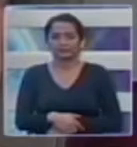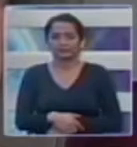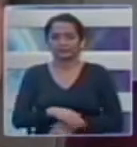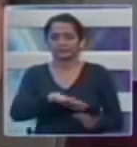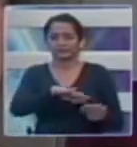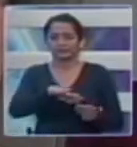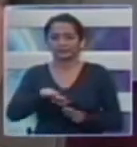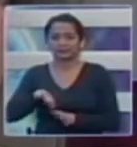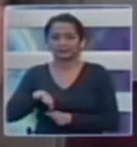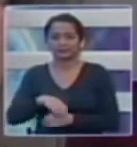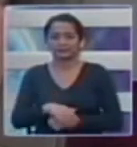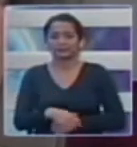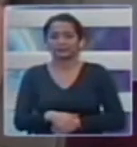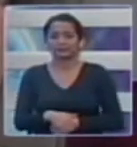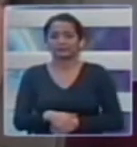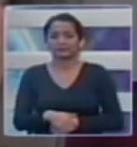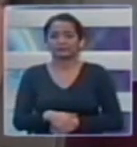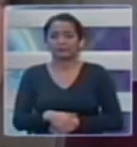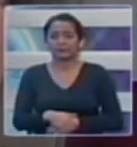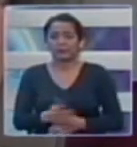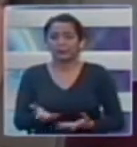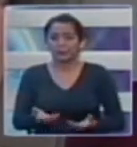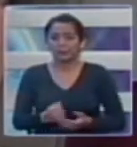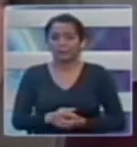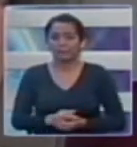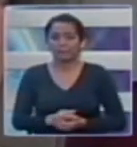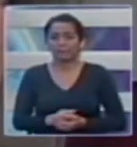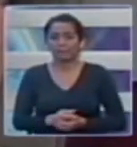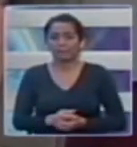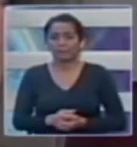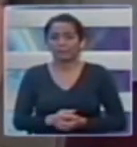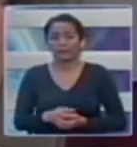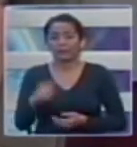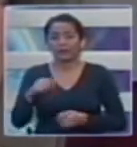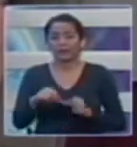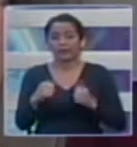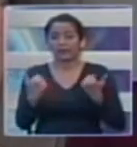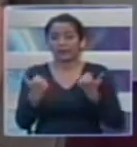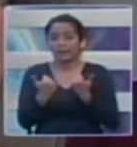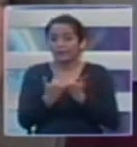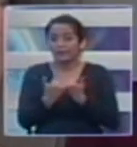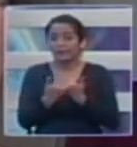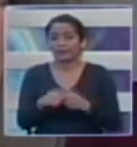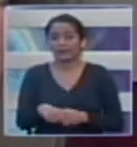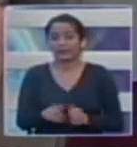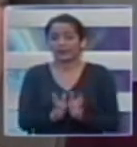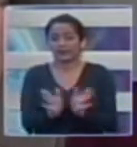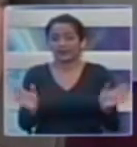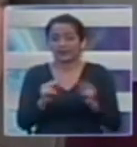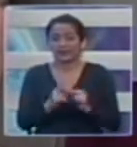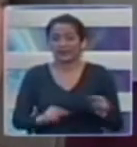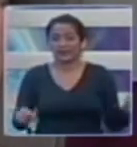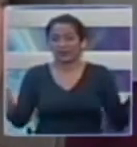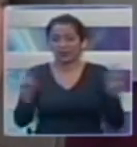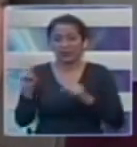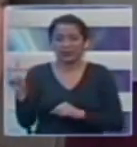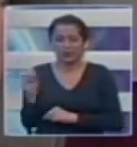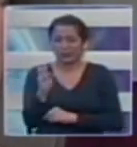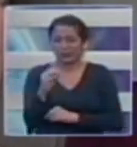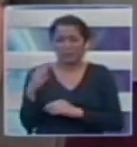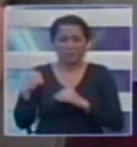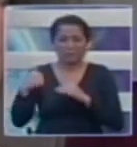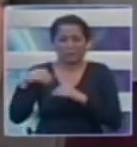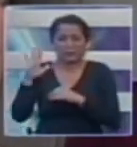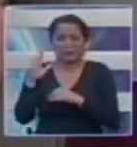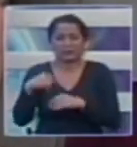En sesiones estarán los casi 200 gobiernos nacionales que integran la Asamblea General de las Naciones Unidas, pero estarán afianzados por una